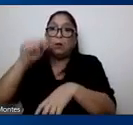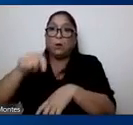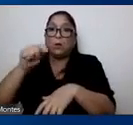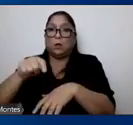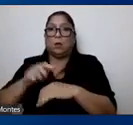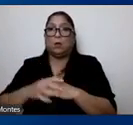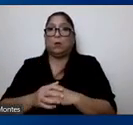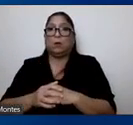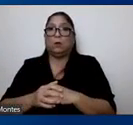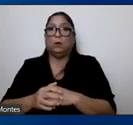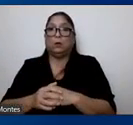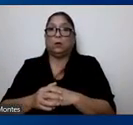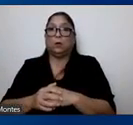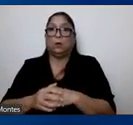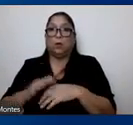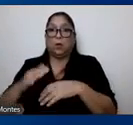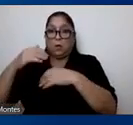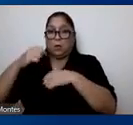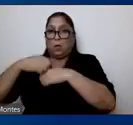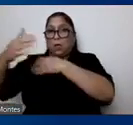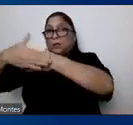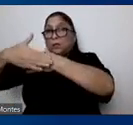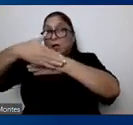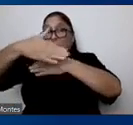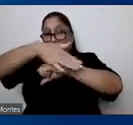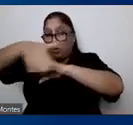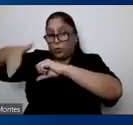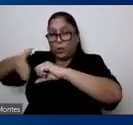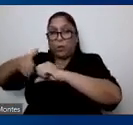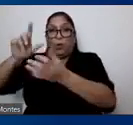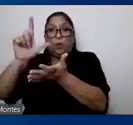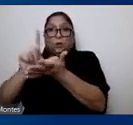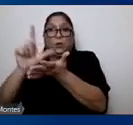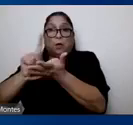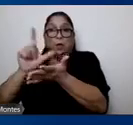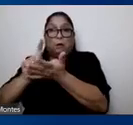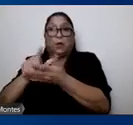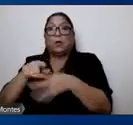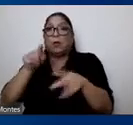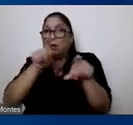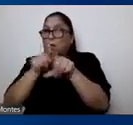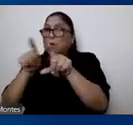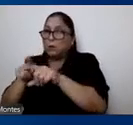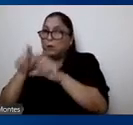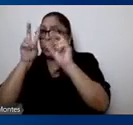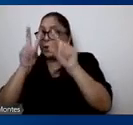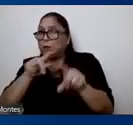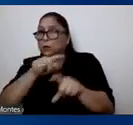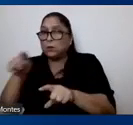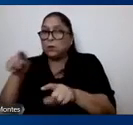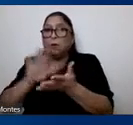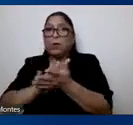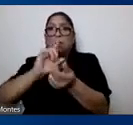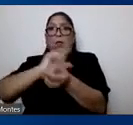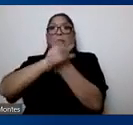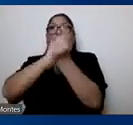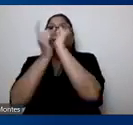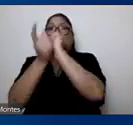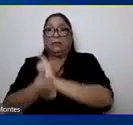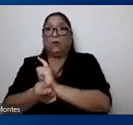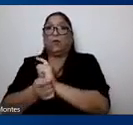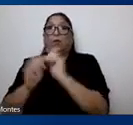¿no?, zonas periféricas de la capital, que encuentra también que se transforman en